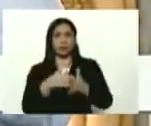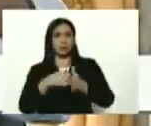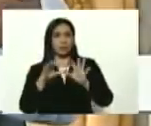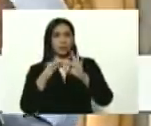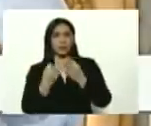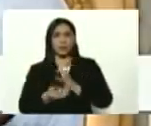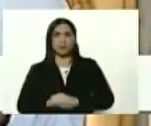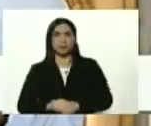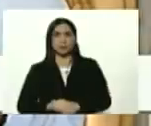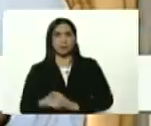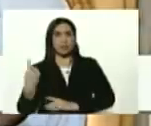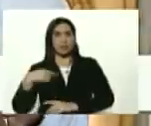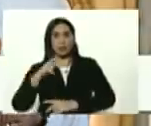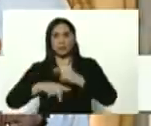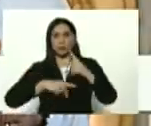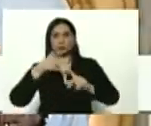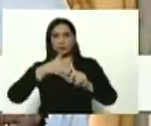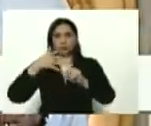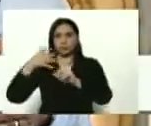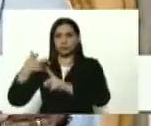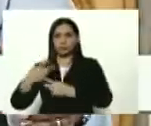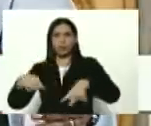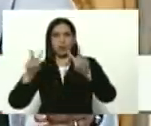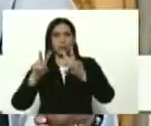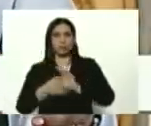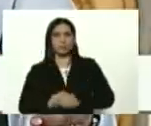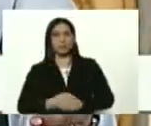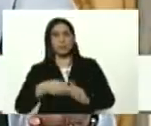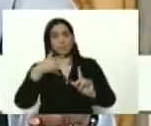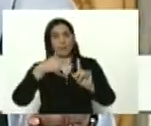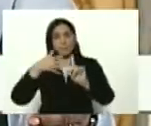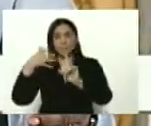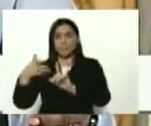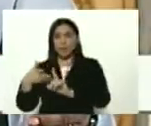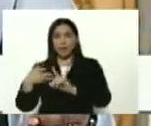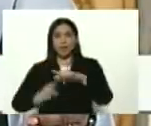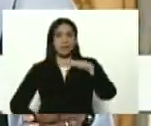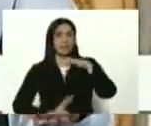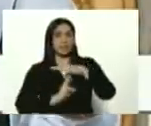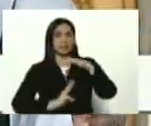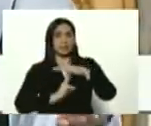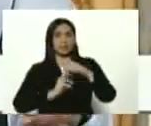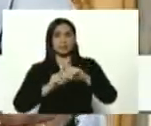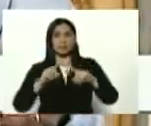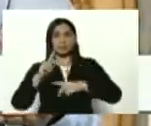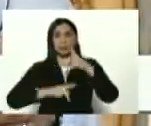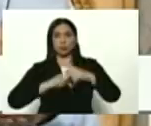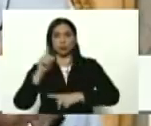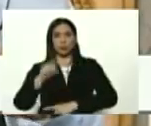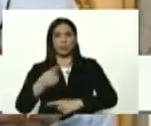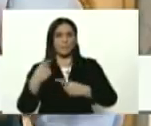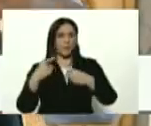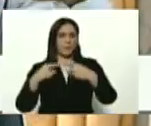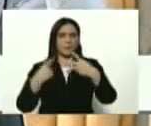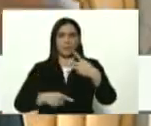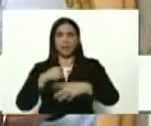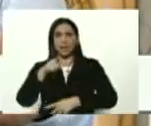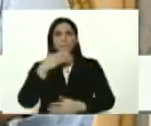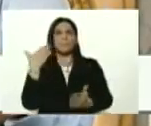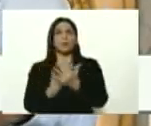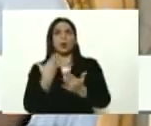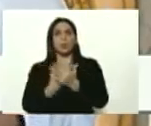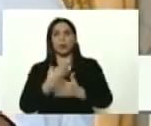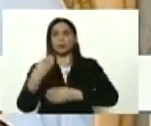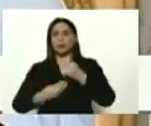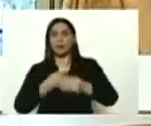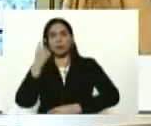familias tengan un proceso de formación en valores, capacitación con el INSE para la producción, etcétera, etcétera. Y esa es la propuesta que se